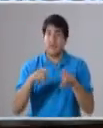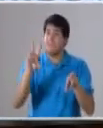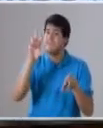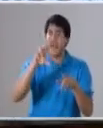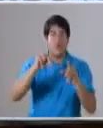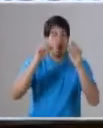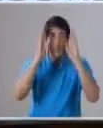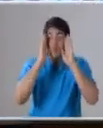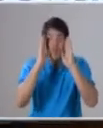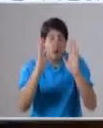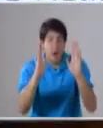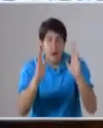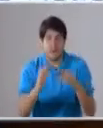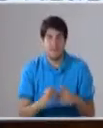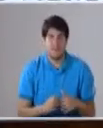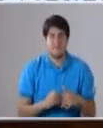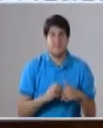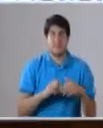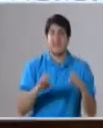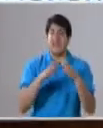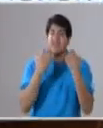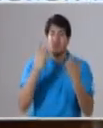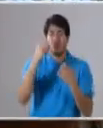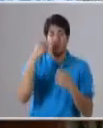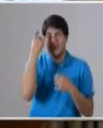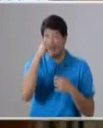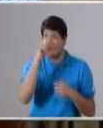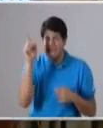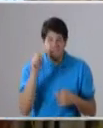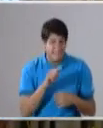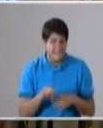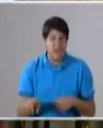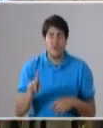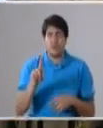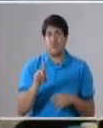Entonces, la pregunta del millón de dólares otra vez, hermano amado, es: